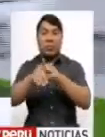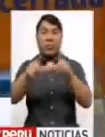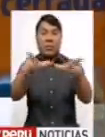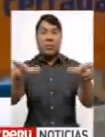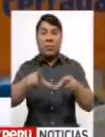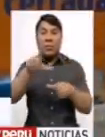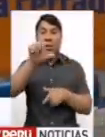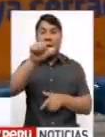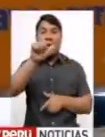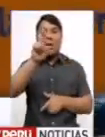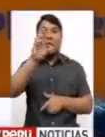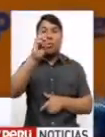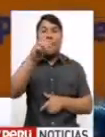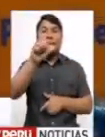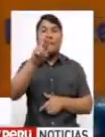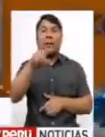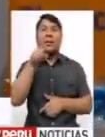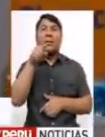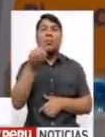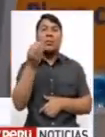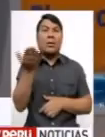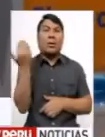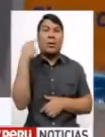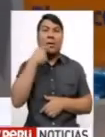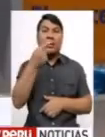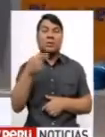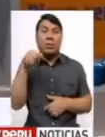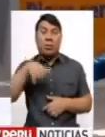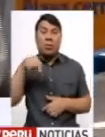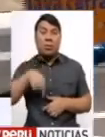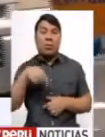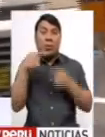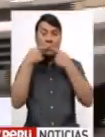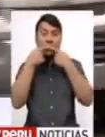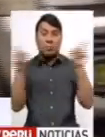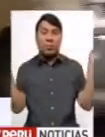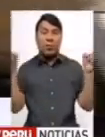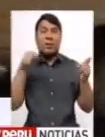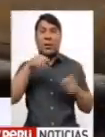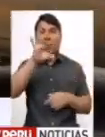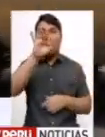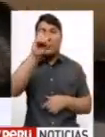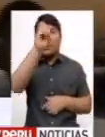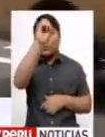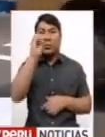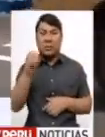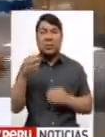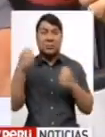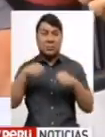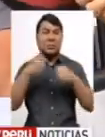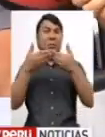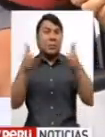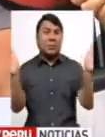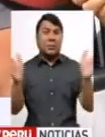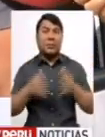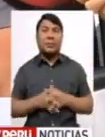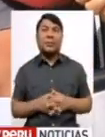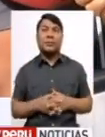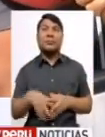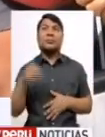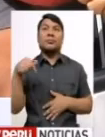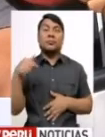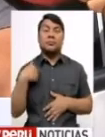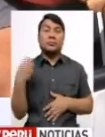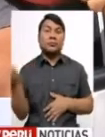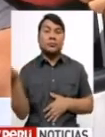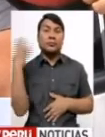comercial. Y es que se había anunciado que desde hoy el 90% de locales abriría al público. Y lo que nos han dicho ahora es